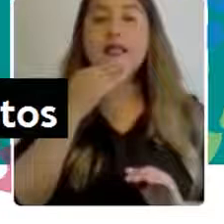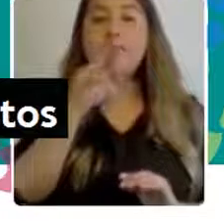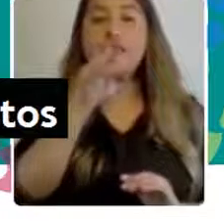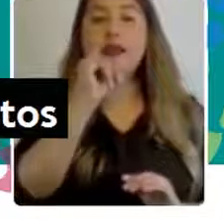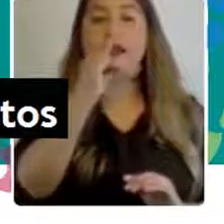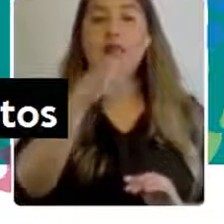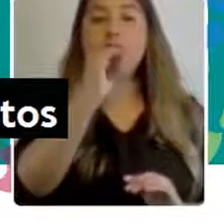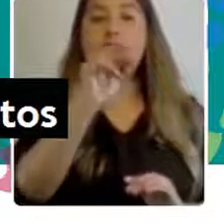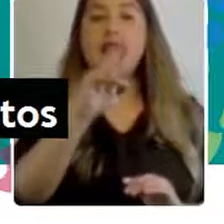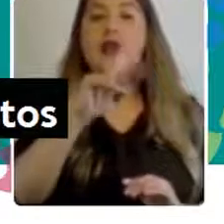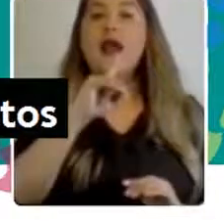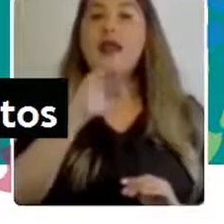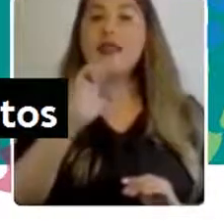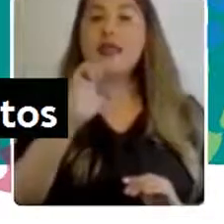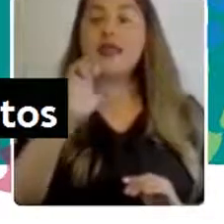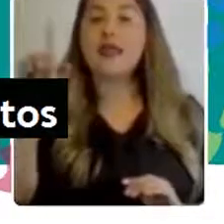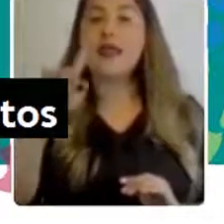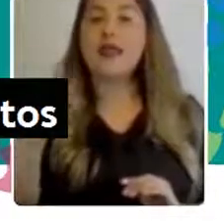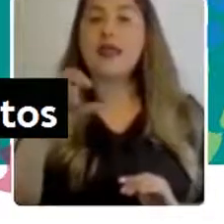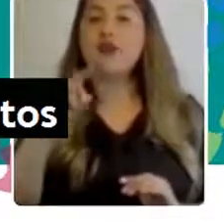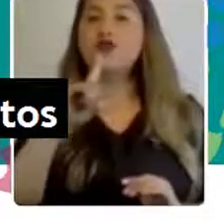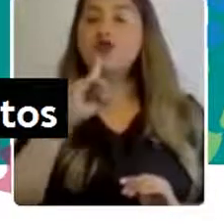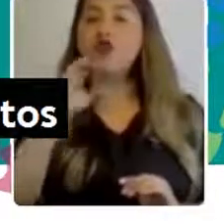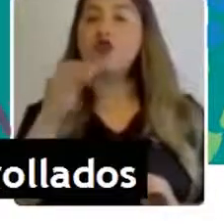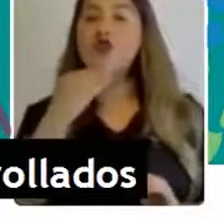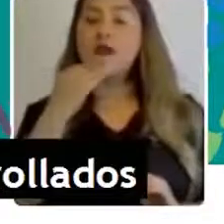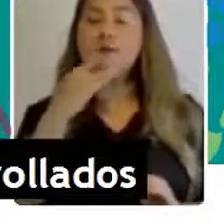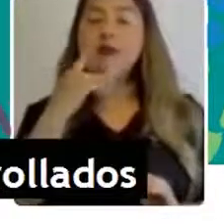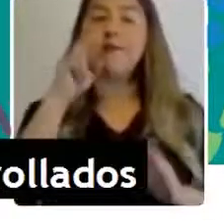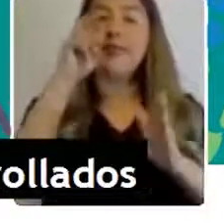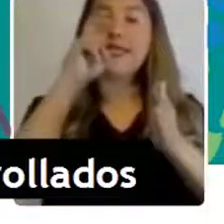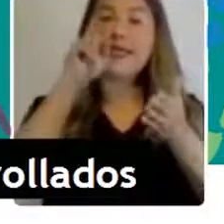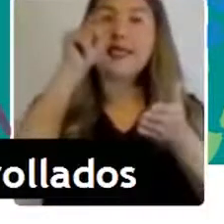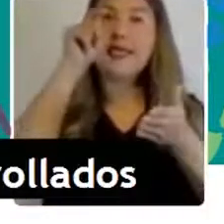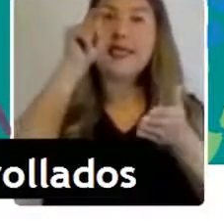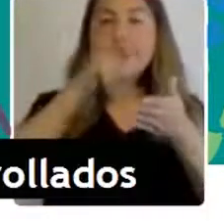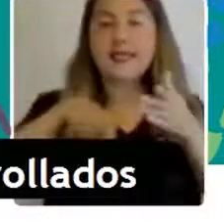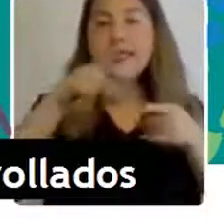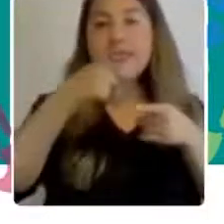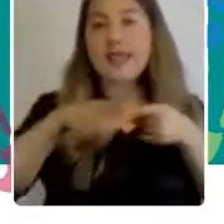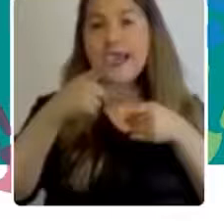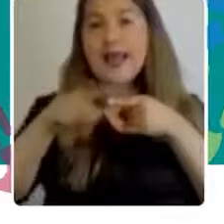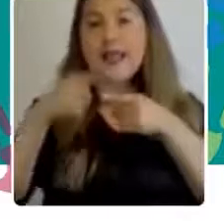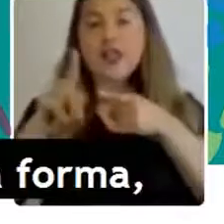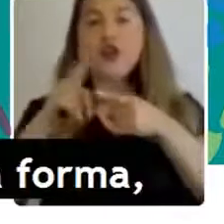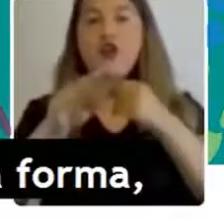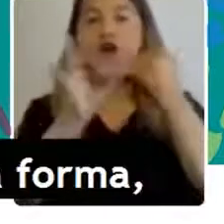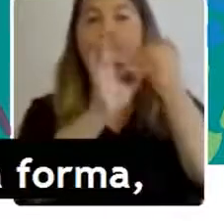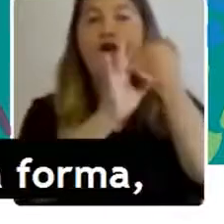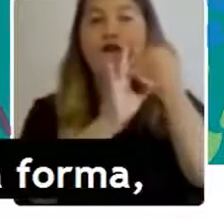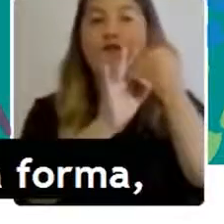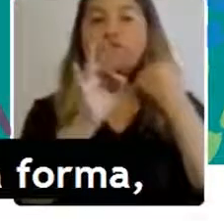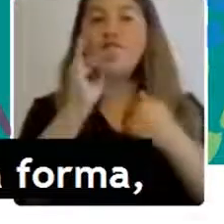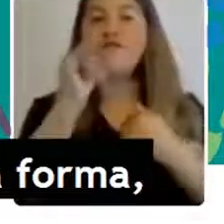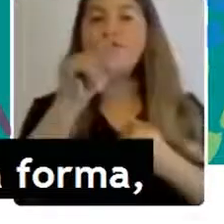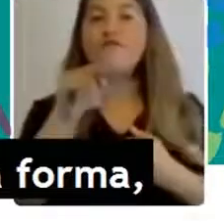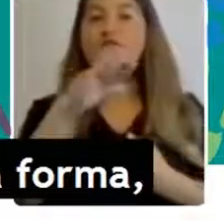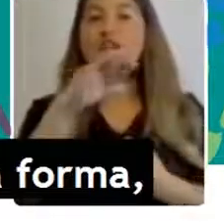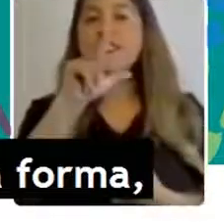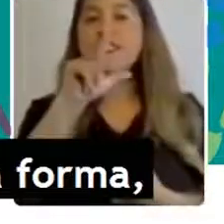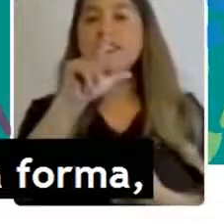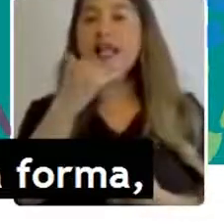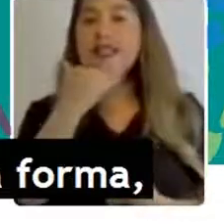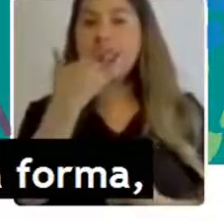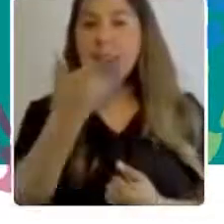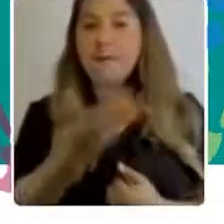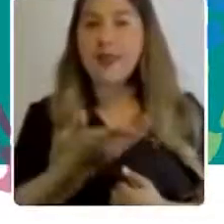el crédito fiscal por un porcentaje de gasto en la investigación clínica, esto en el caso en general de los países desarrollados, la asistencia regulatoria, que de